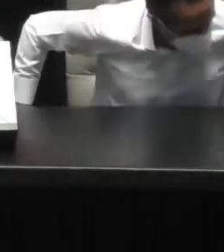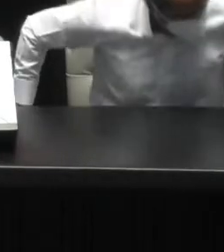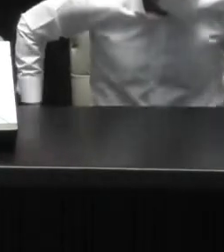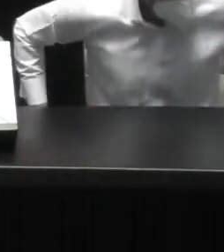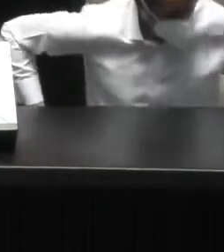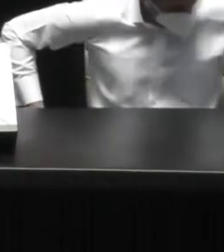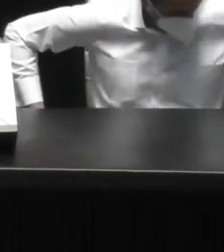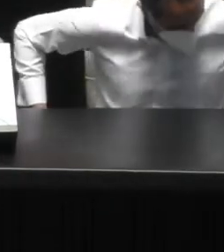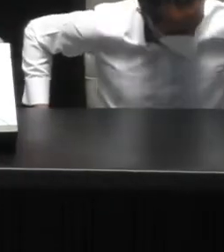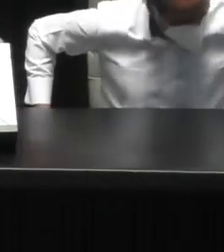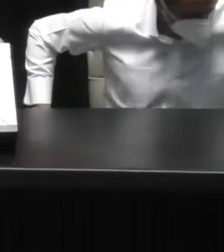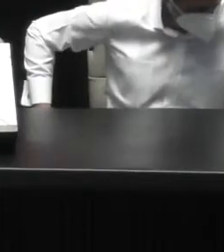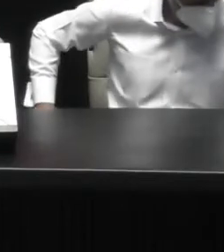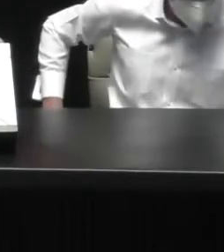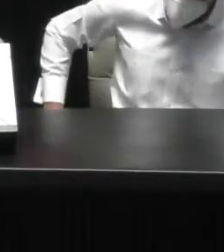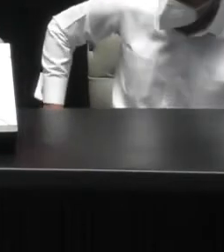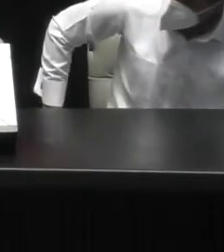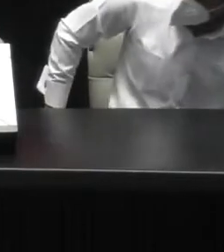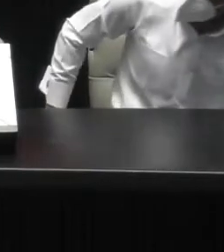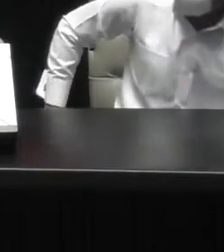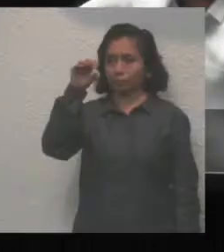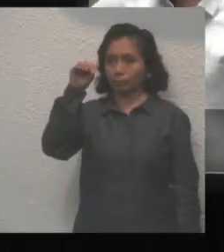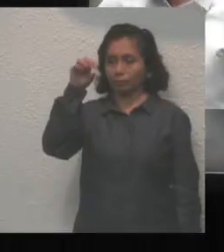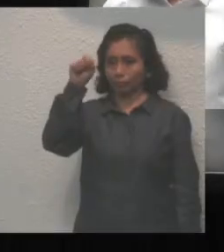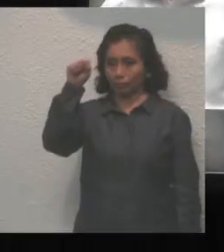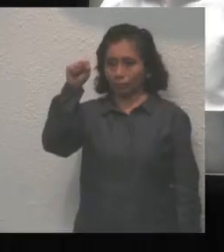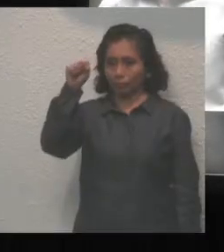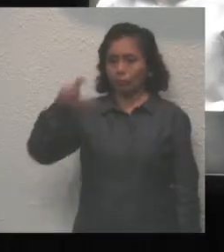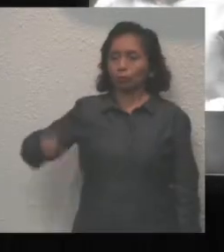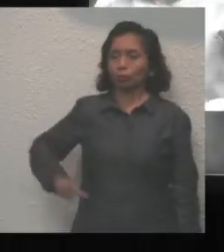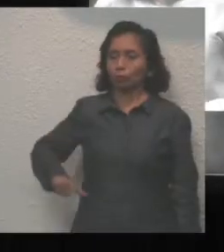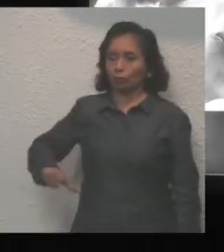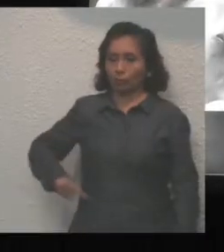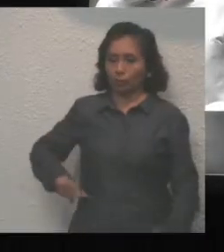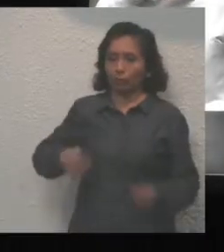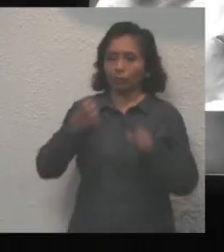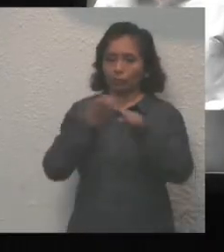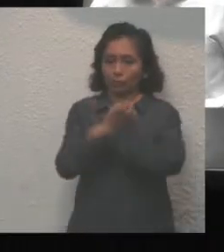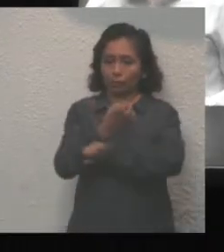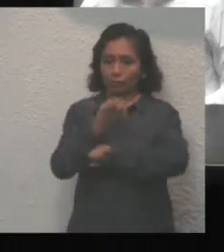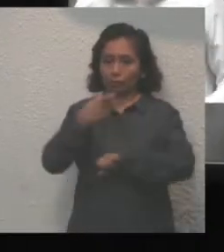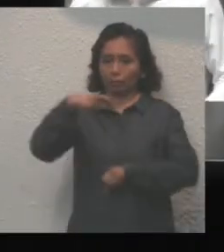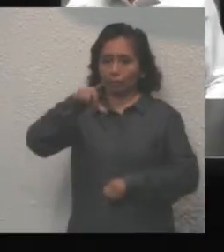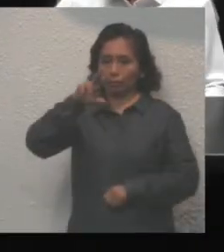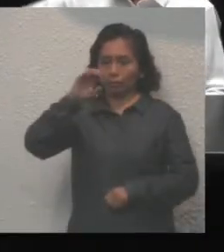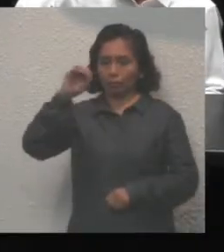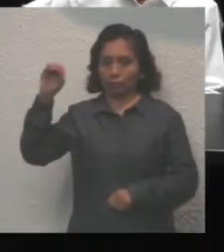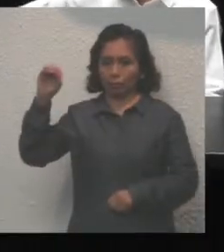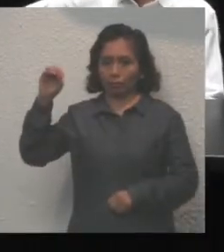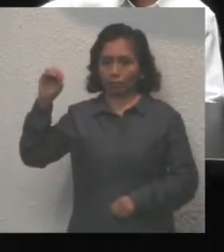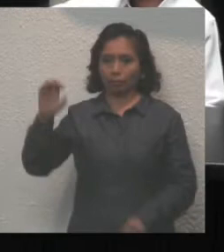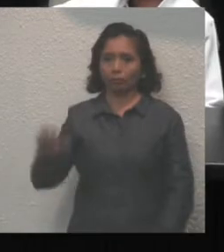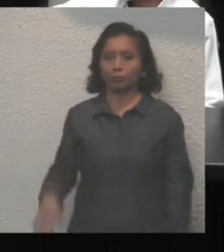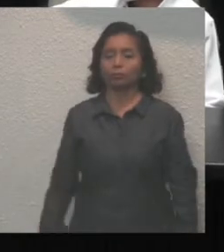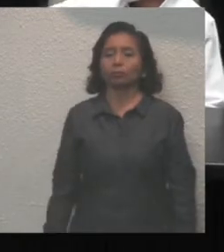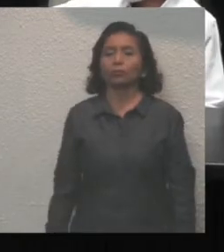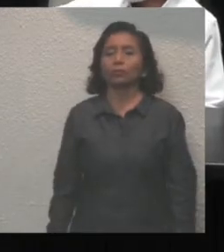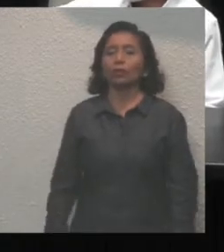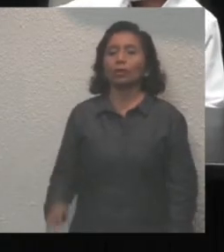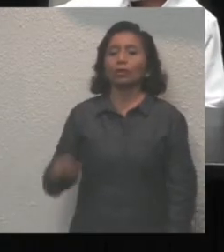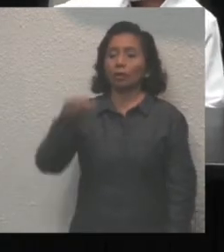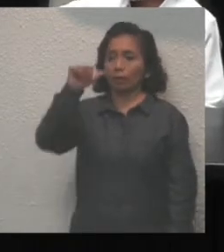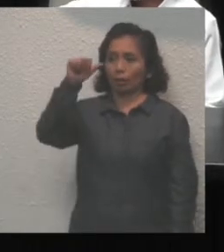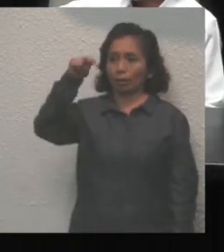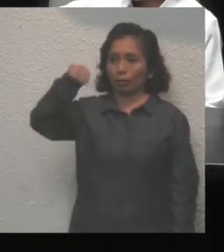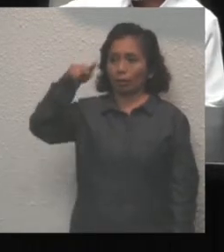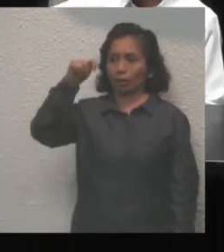Contador Público Carlos Manuel Joaquín González, Gobernador Constitucional del Estado de Quintana Roo y Magistrado